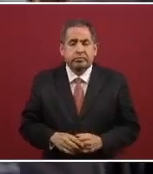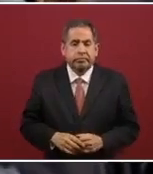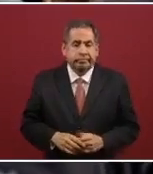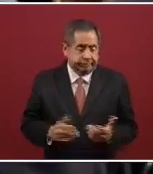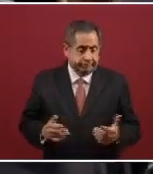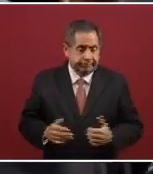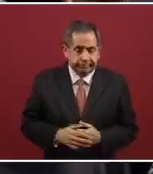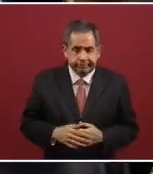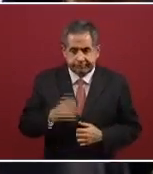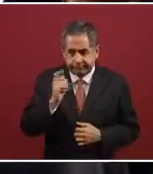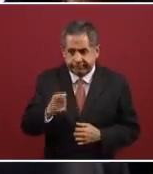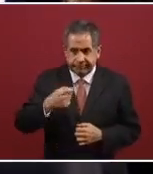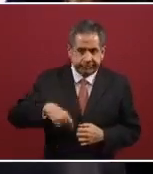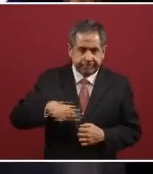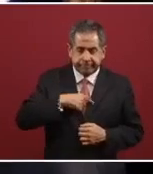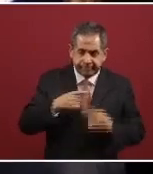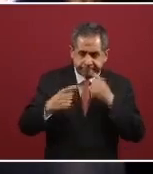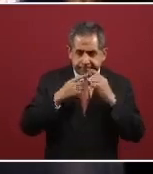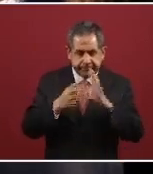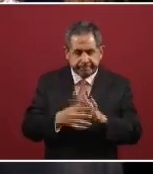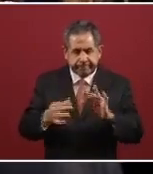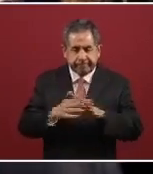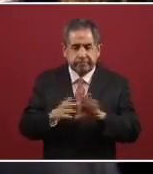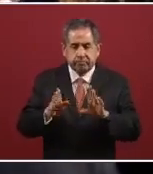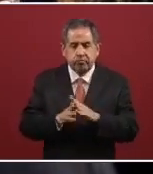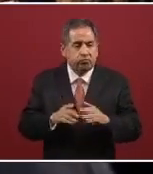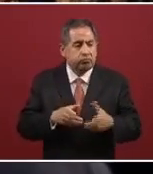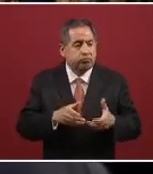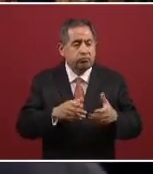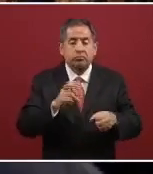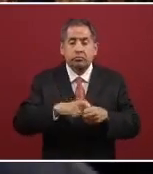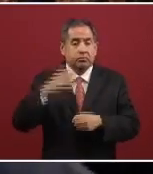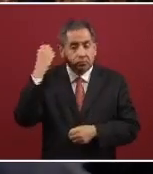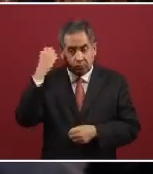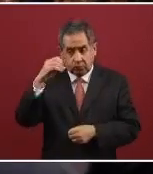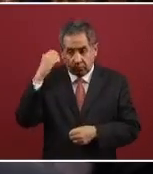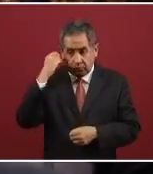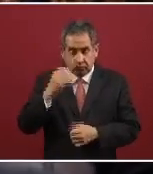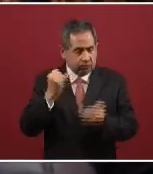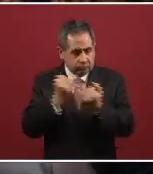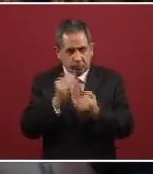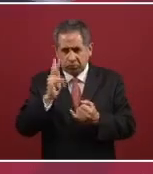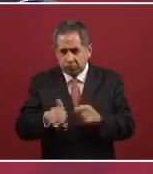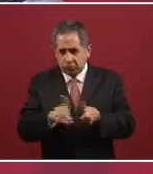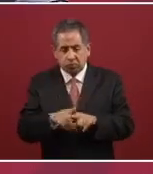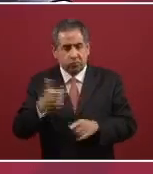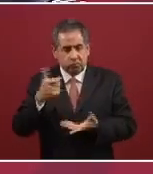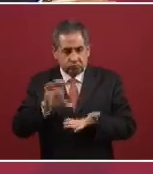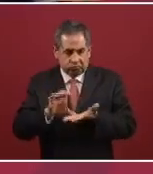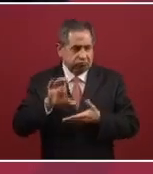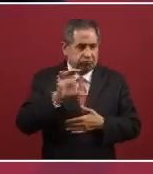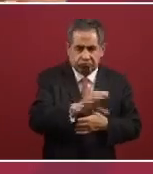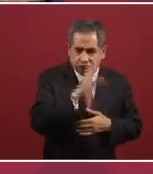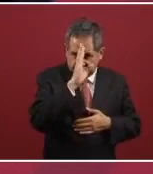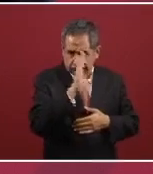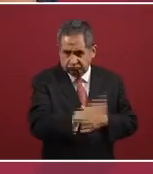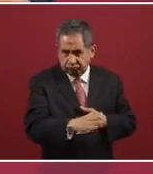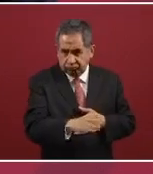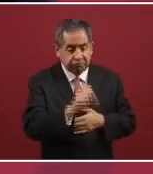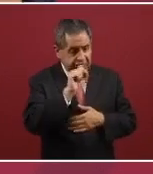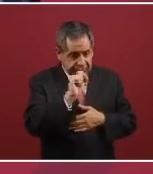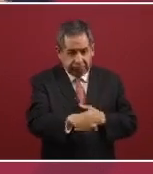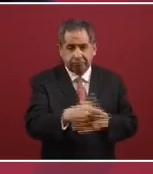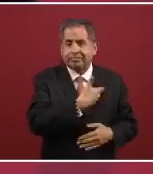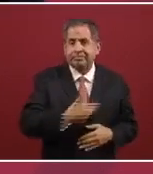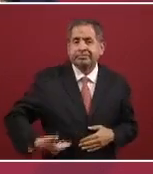Entonces, lo estamos ahora llevando a cabo con los caminos en Oaxaca. Se le entrega el dinero a los